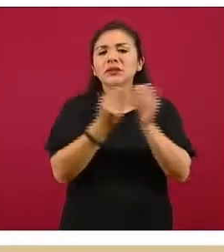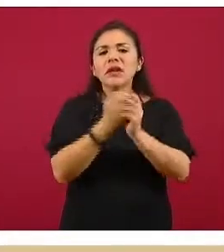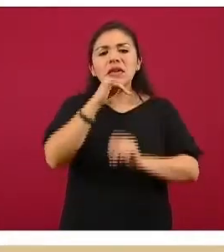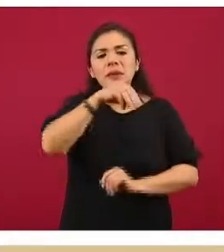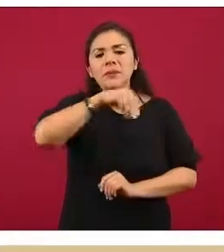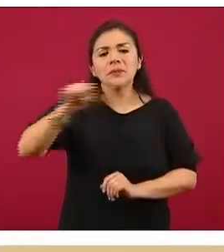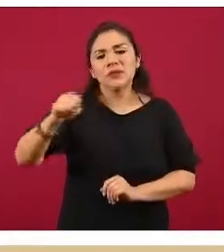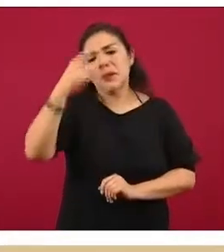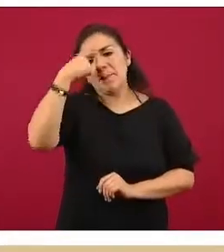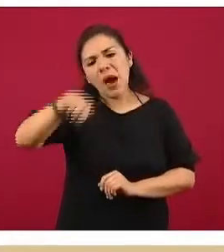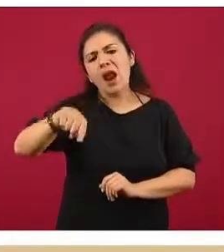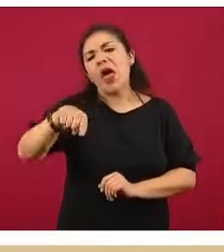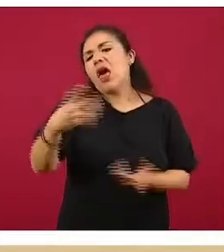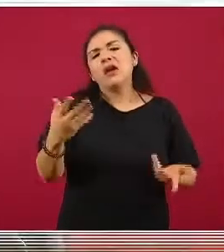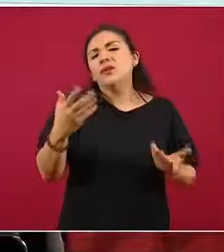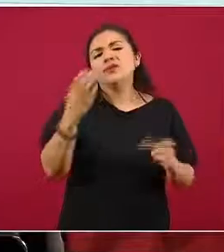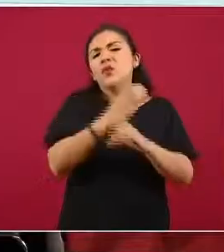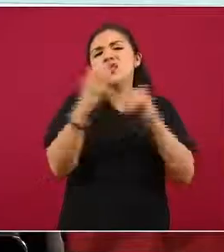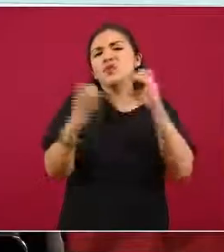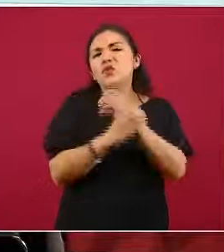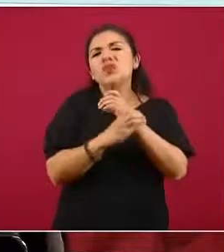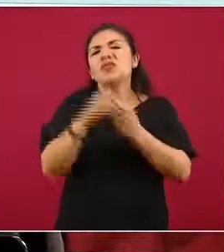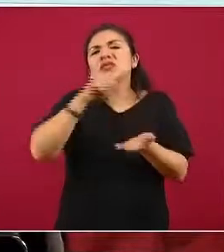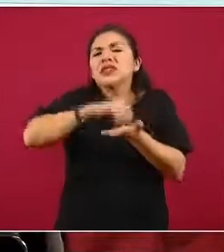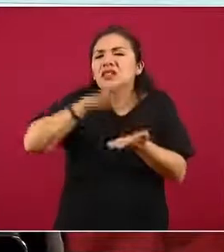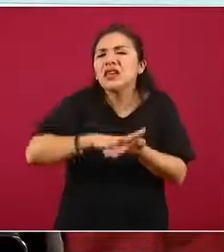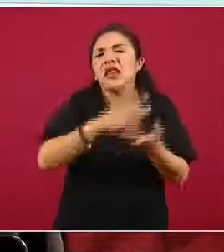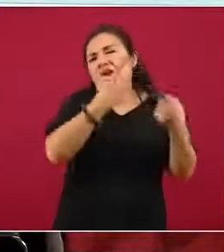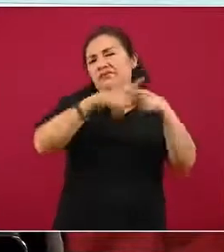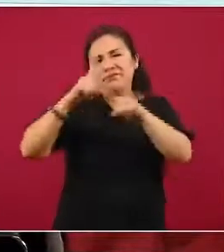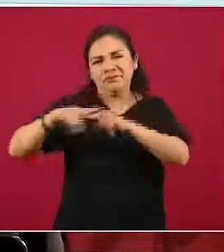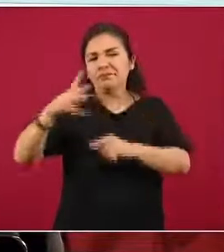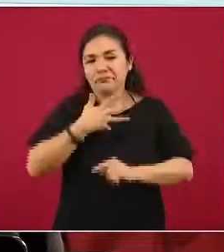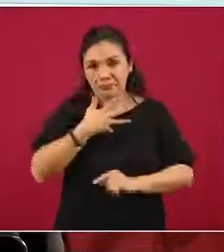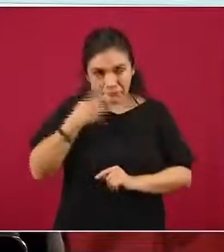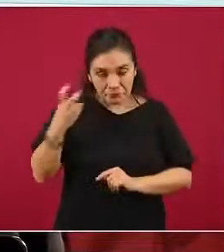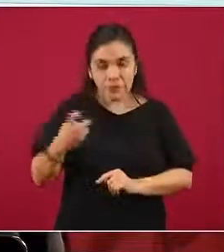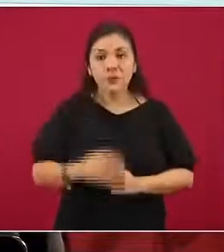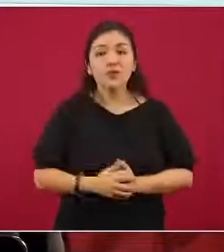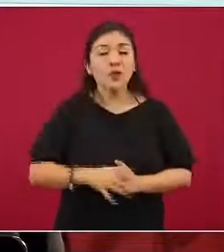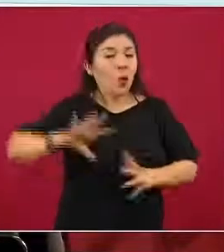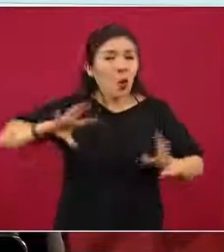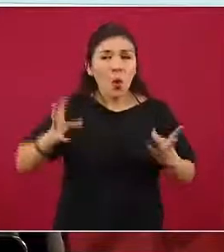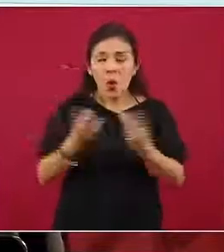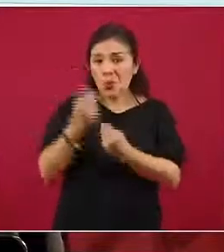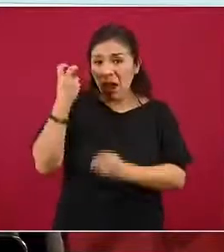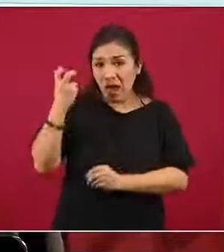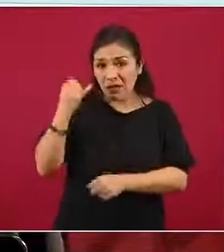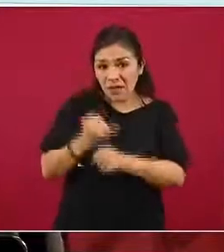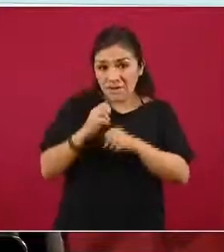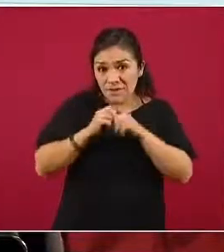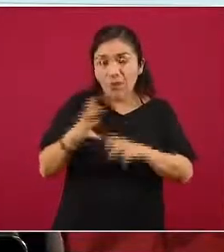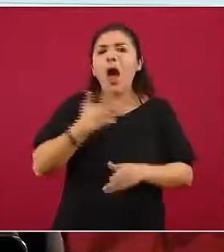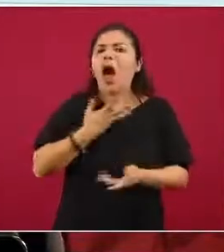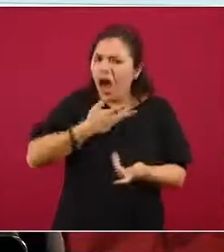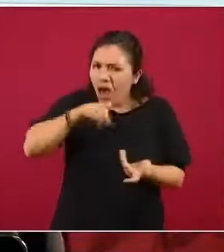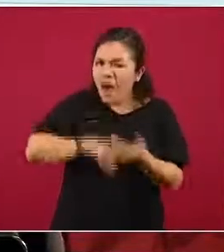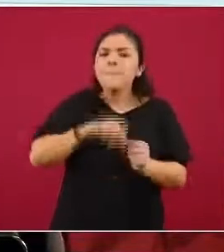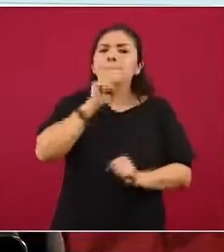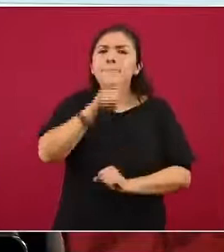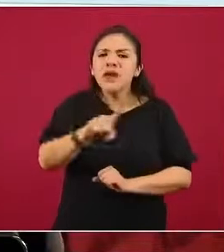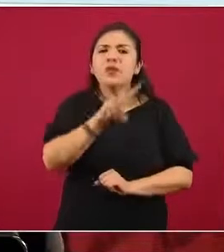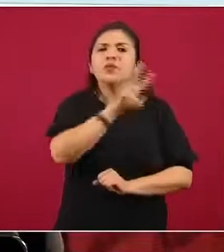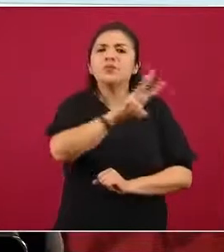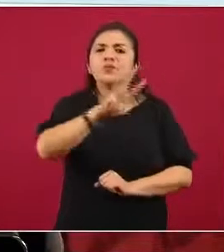del IMSS para ciertas otras, para citas y otros detalles. Todos estos datos, reitero, se encuentran en